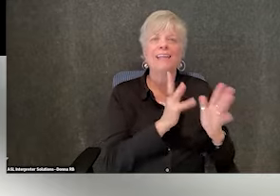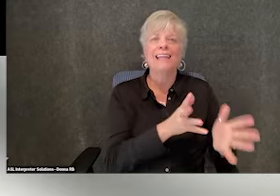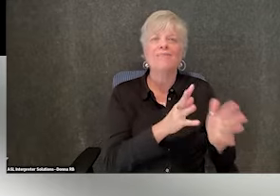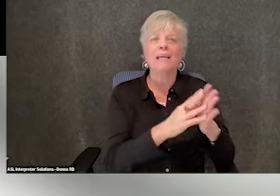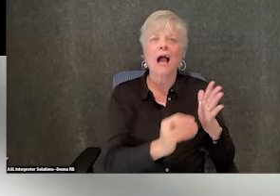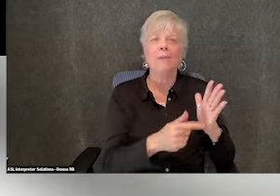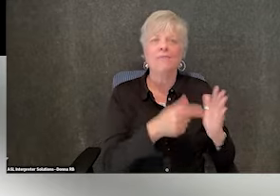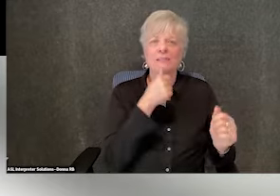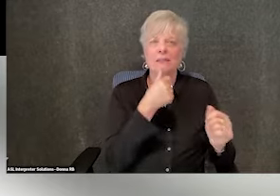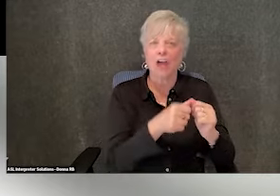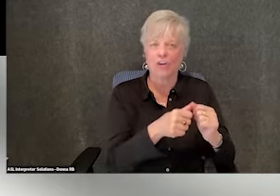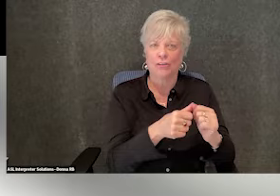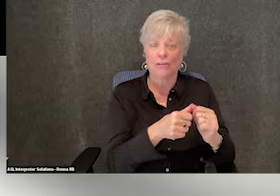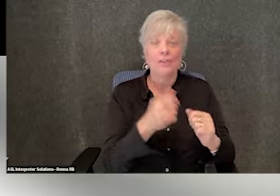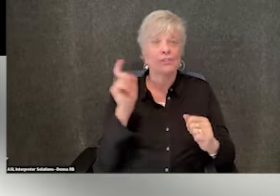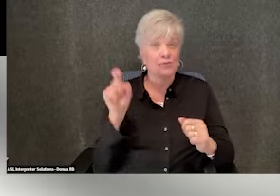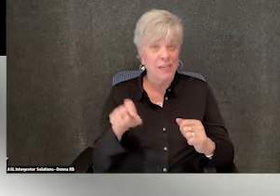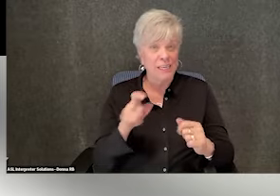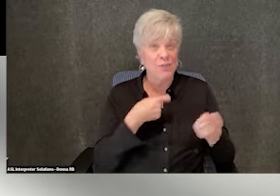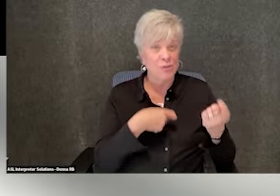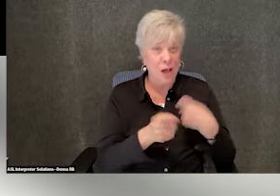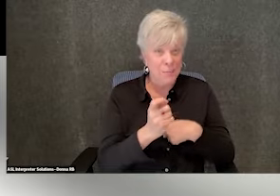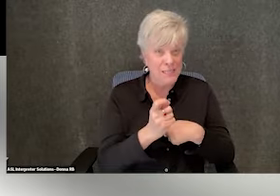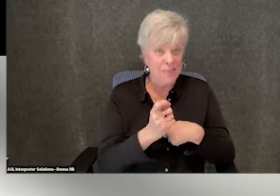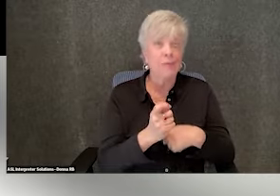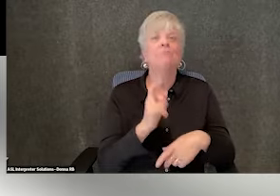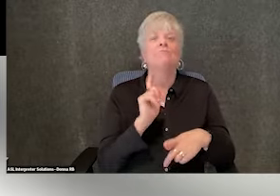con apoyo o